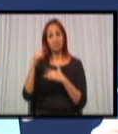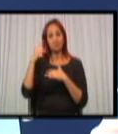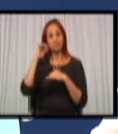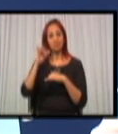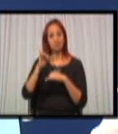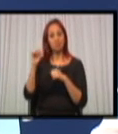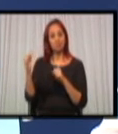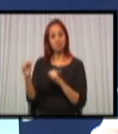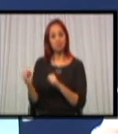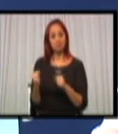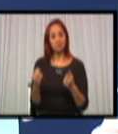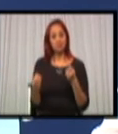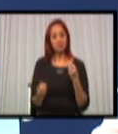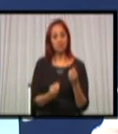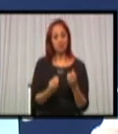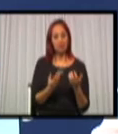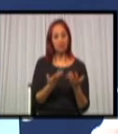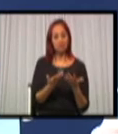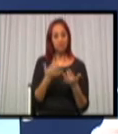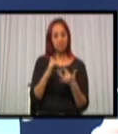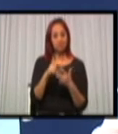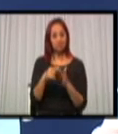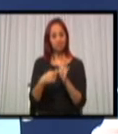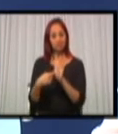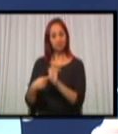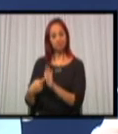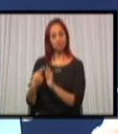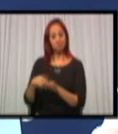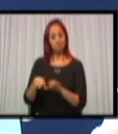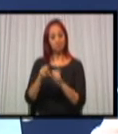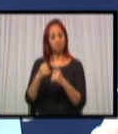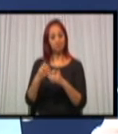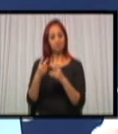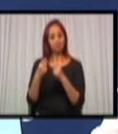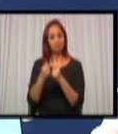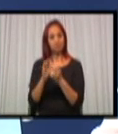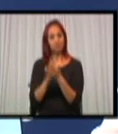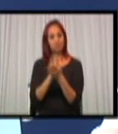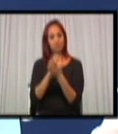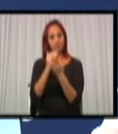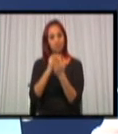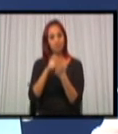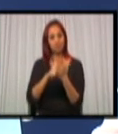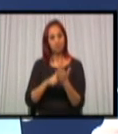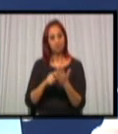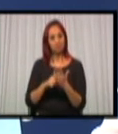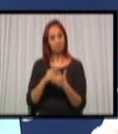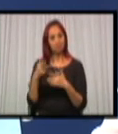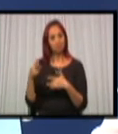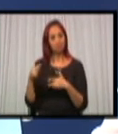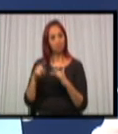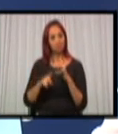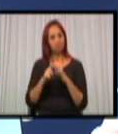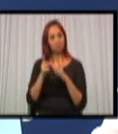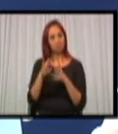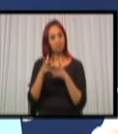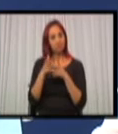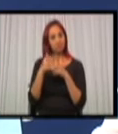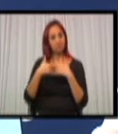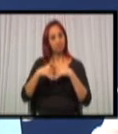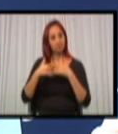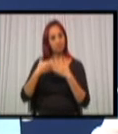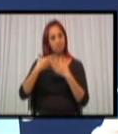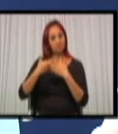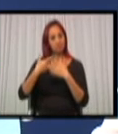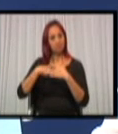municipalidad que exima o sea rápido en el trámite de los requisitos a todas aquellas empresas. Queremos que las empresas vengan y